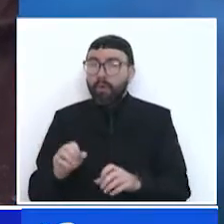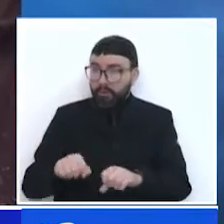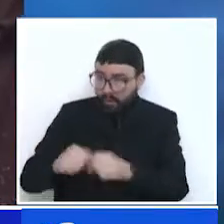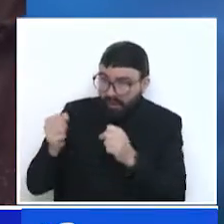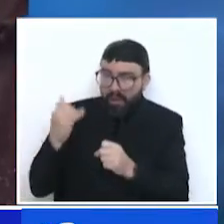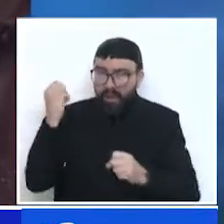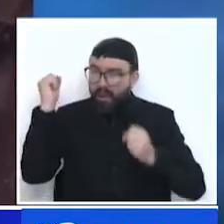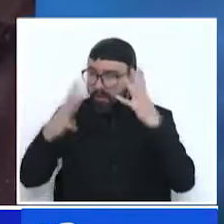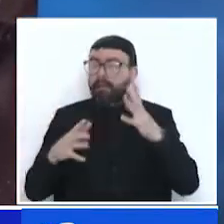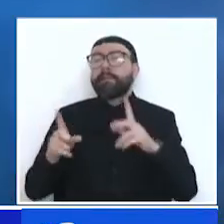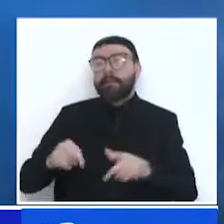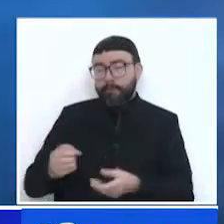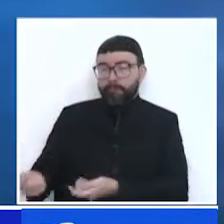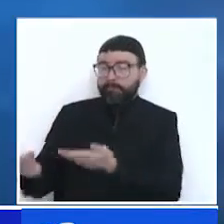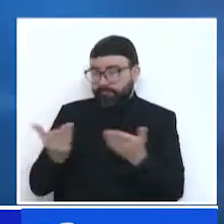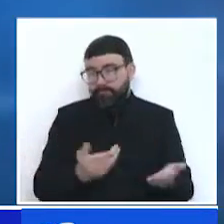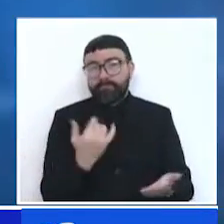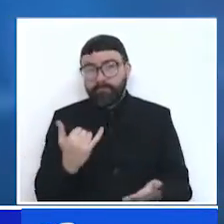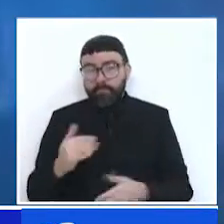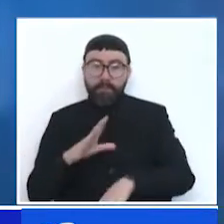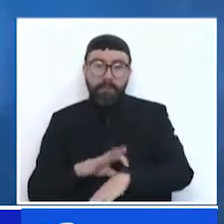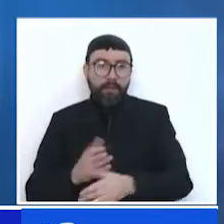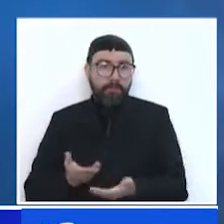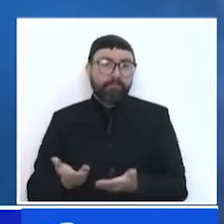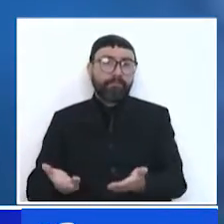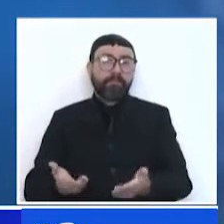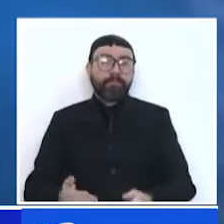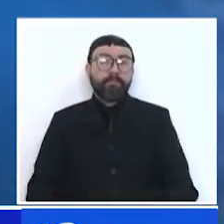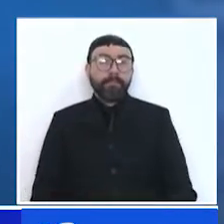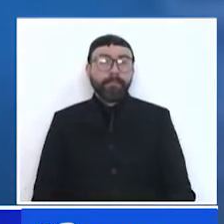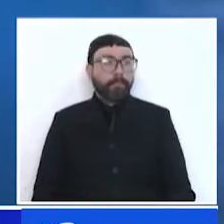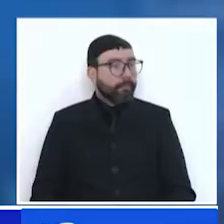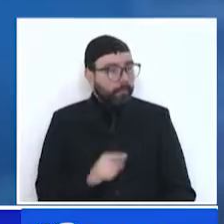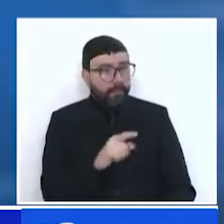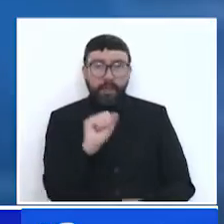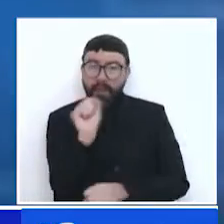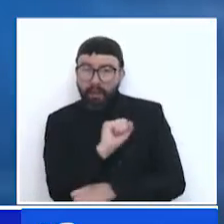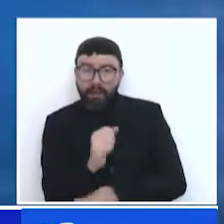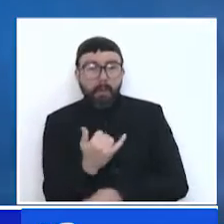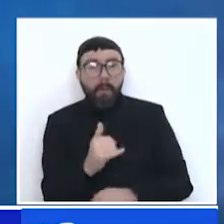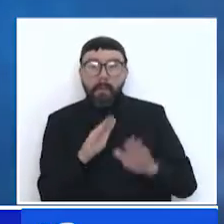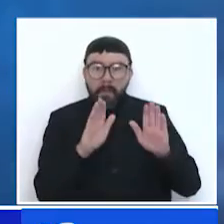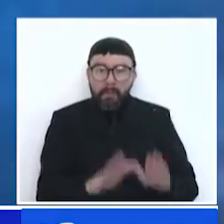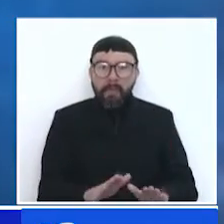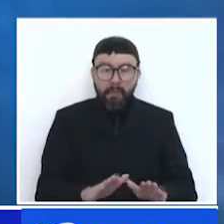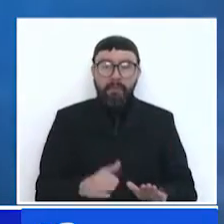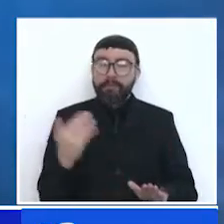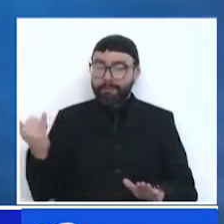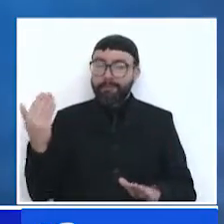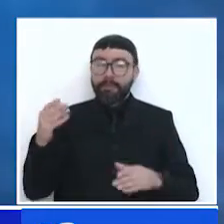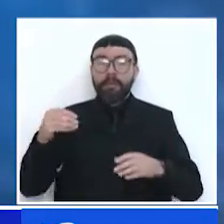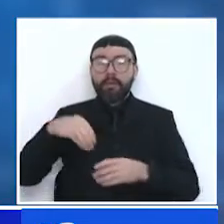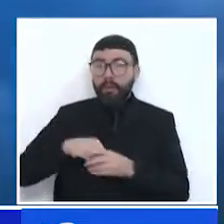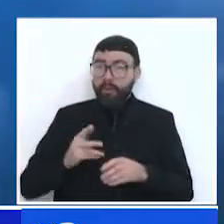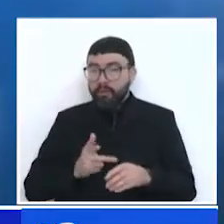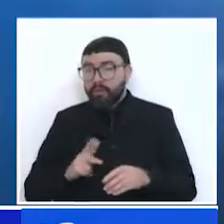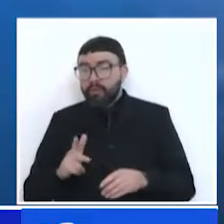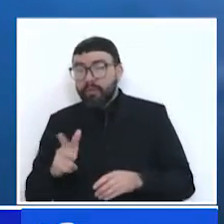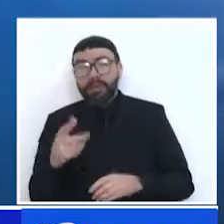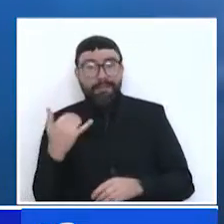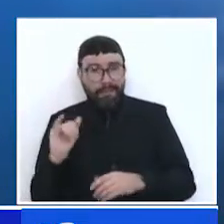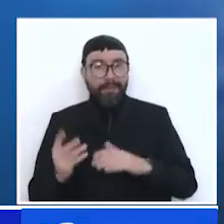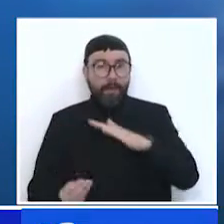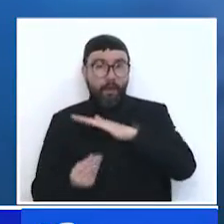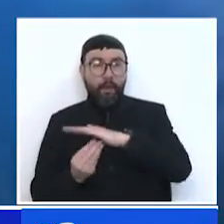ninguna razón los elementos públicos o privados. El vehículo fue interceptado en esa zona cuando se disponía a regresar al municipio de Pueblo